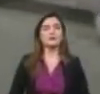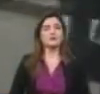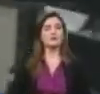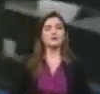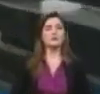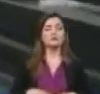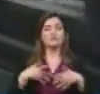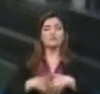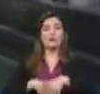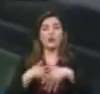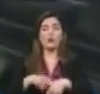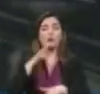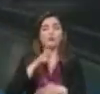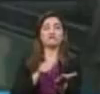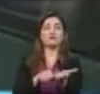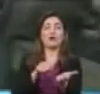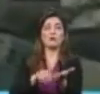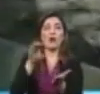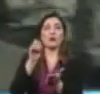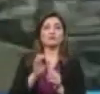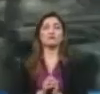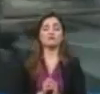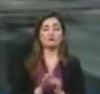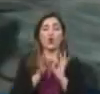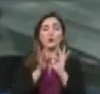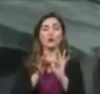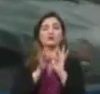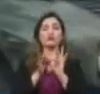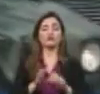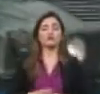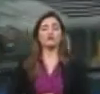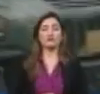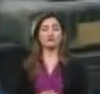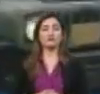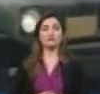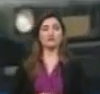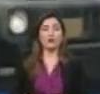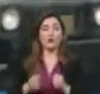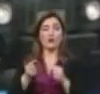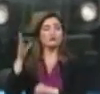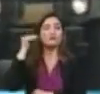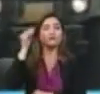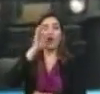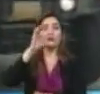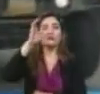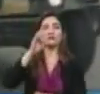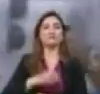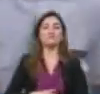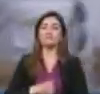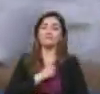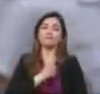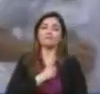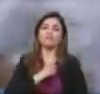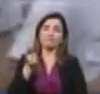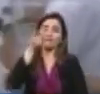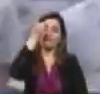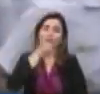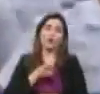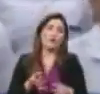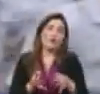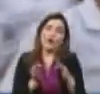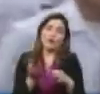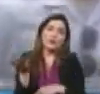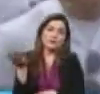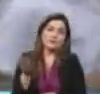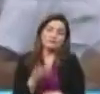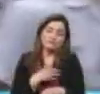y hermano, el aje canta fuerte, que se escuche. A su manera. Tu grupo de comando